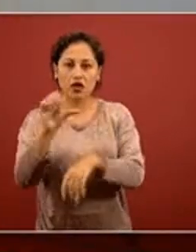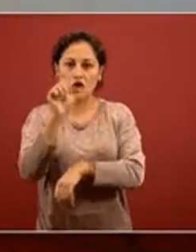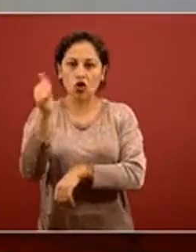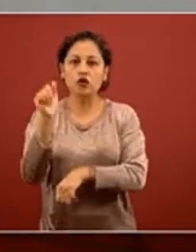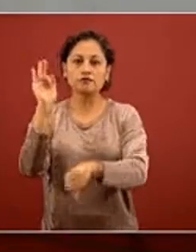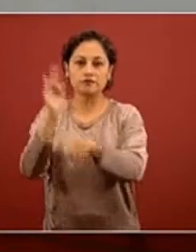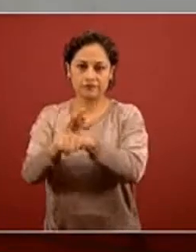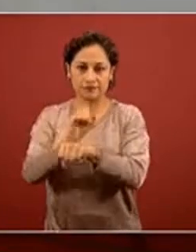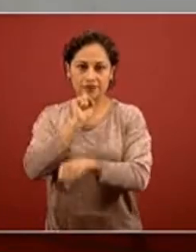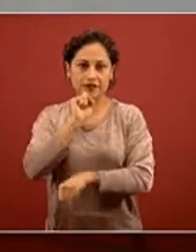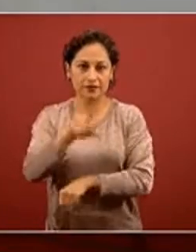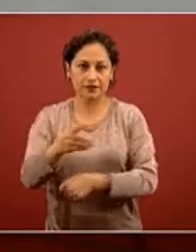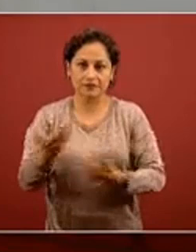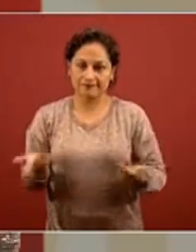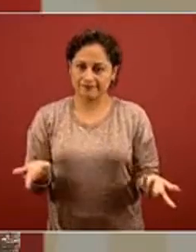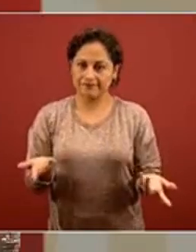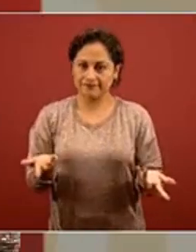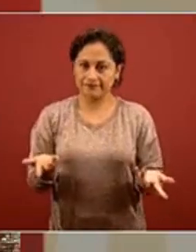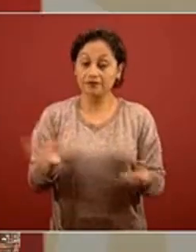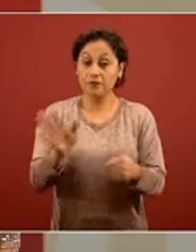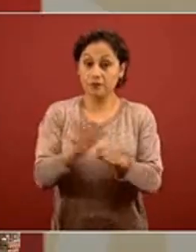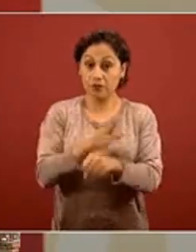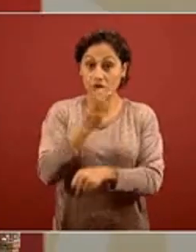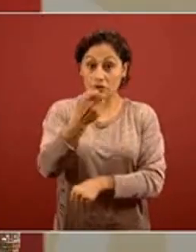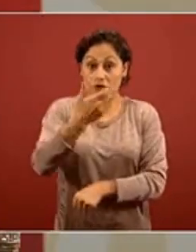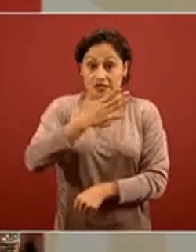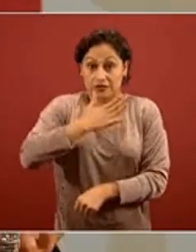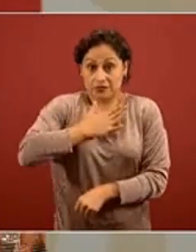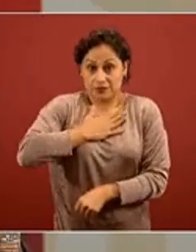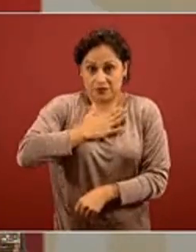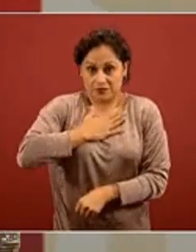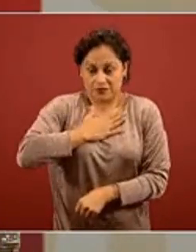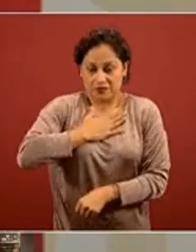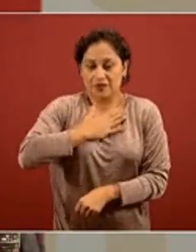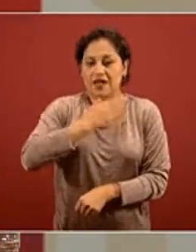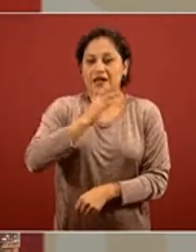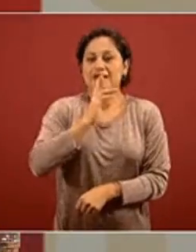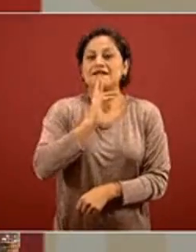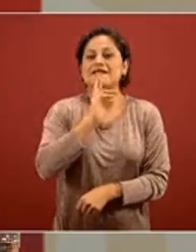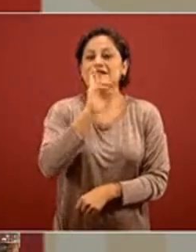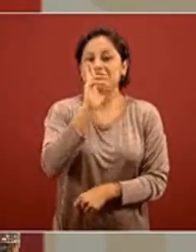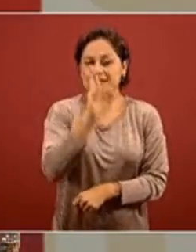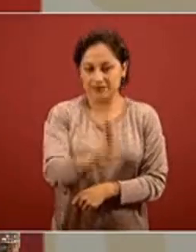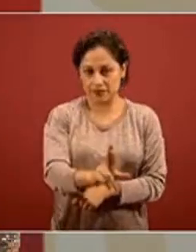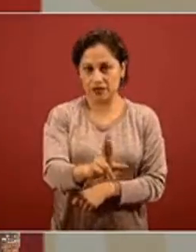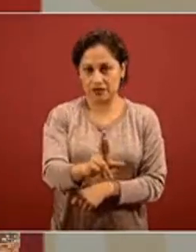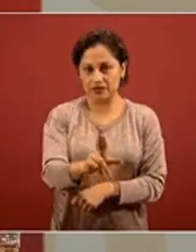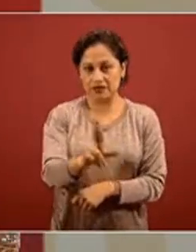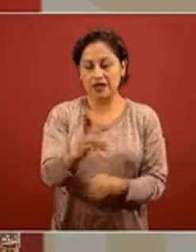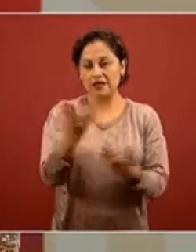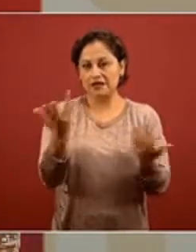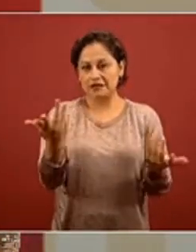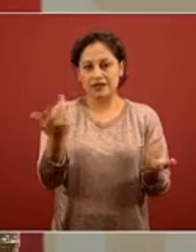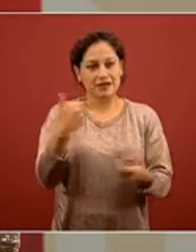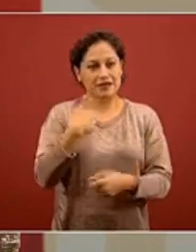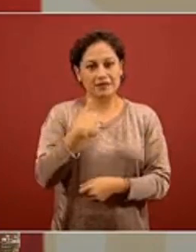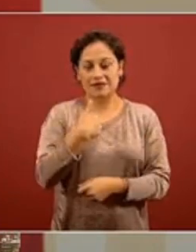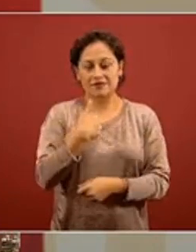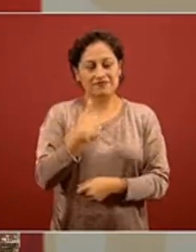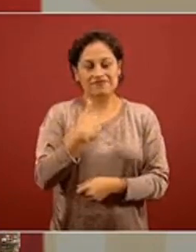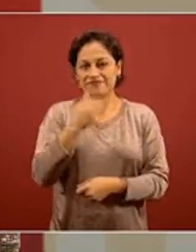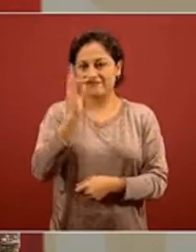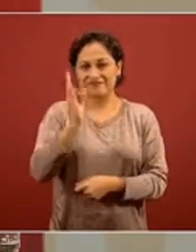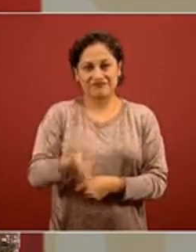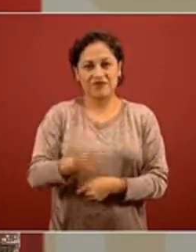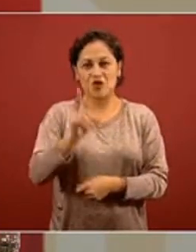conclusión, no me parece inconveniente que algunas autoridades sanitarias estatales,